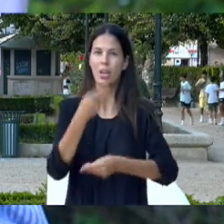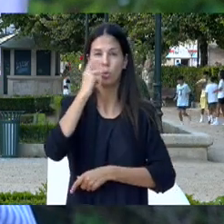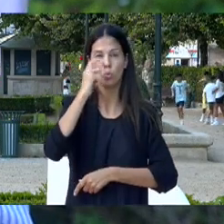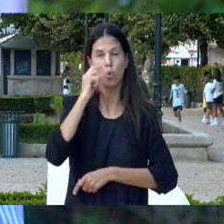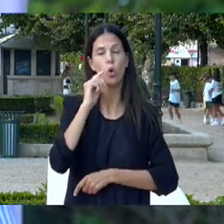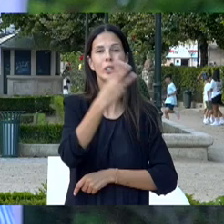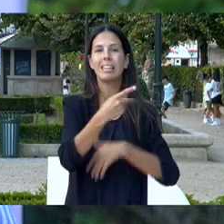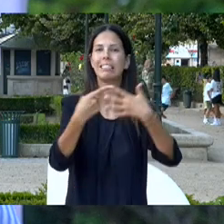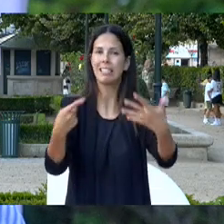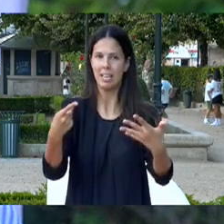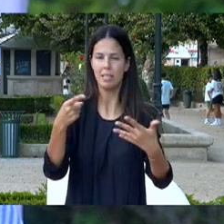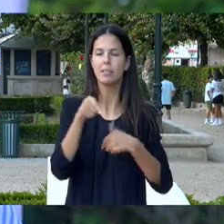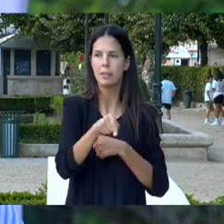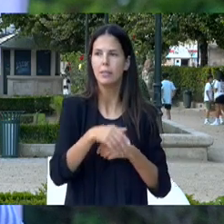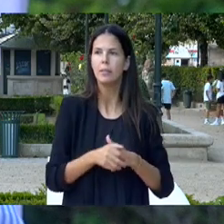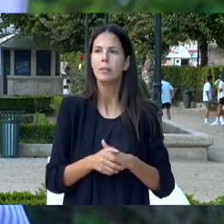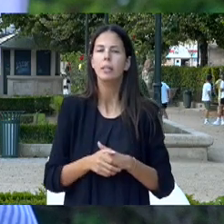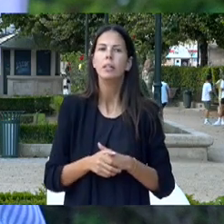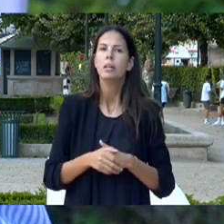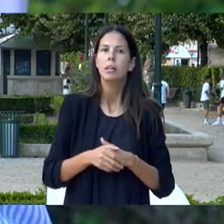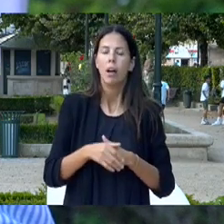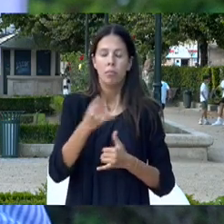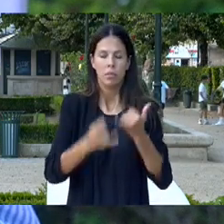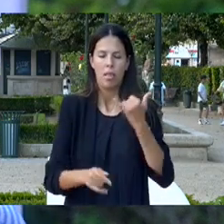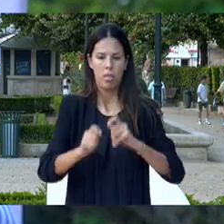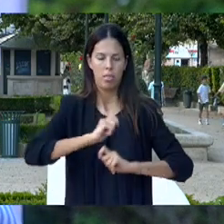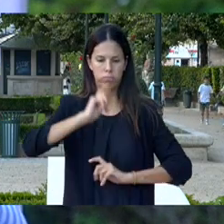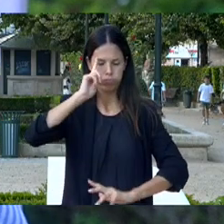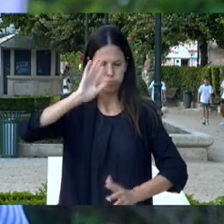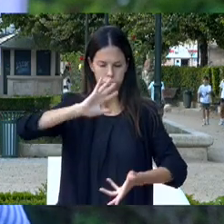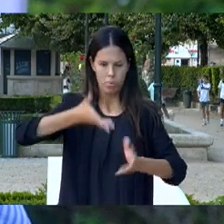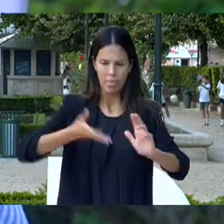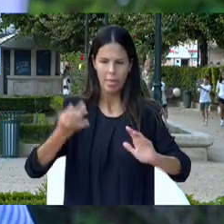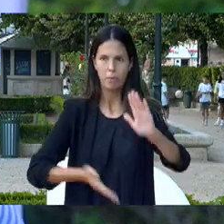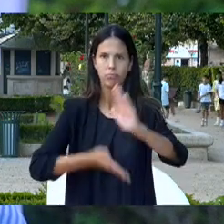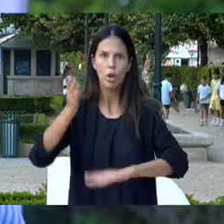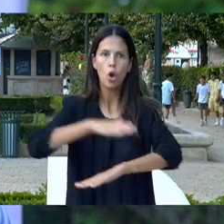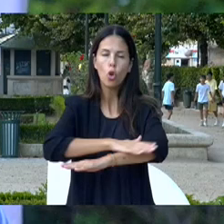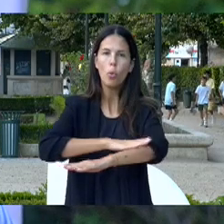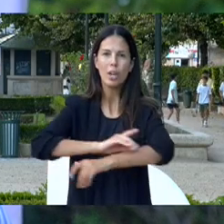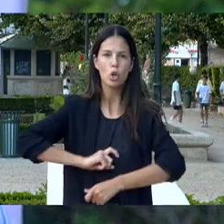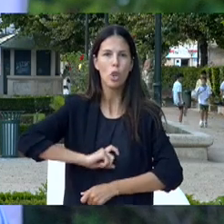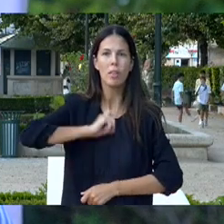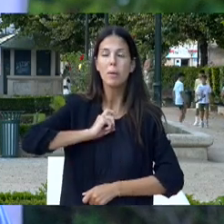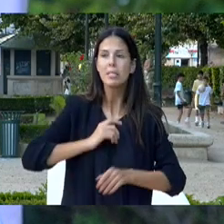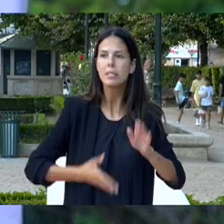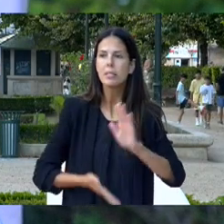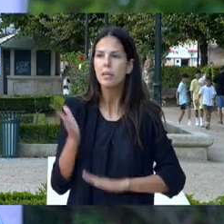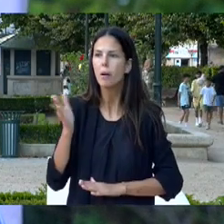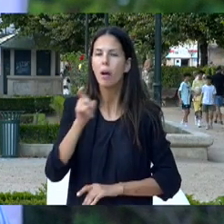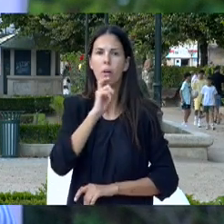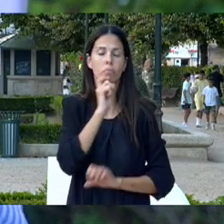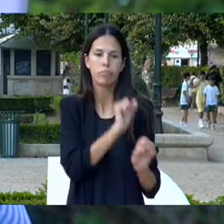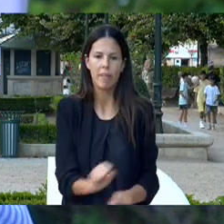do 36. Marea volve a tola, cando ela ten que marchar ao goberno civil, marcha na máis absoluta das